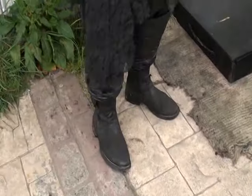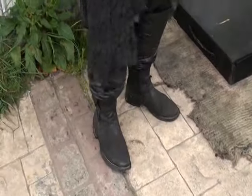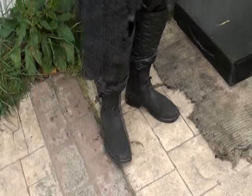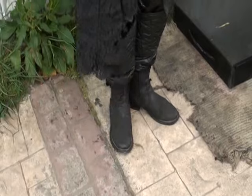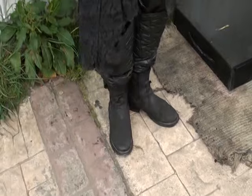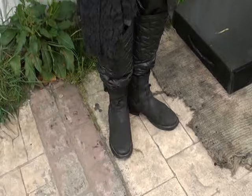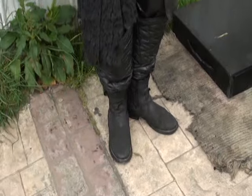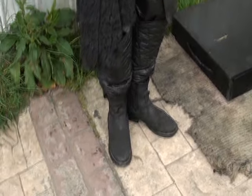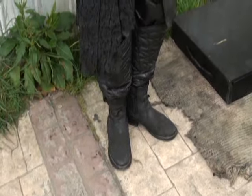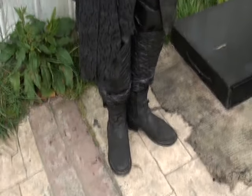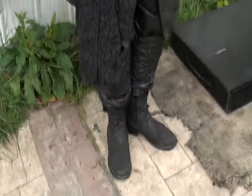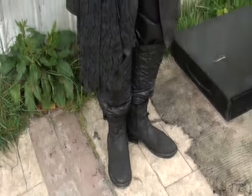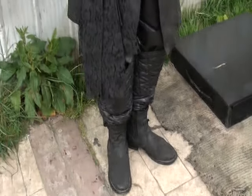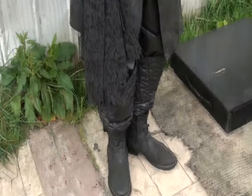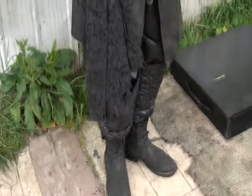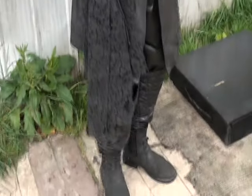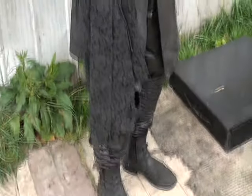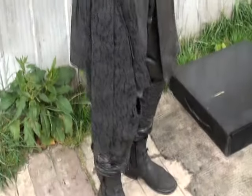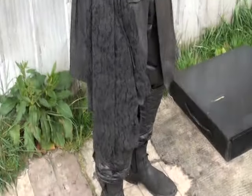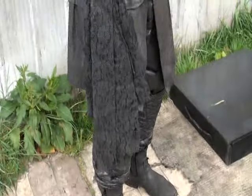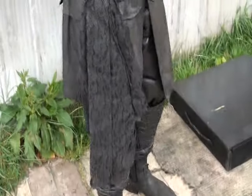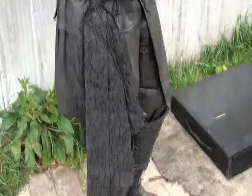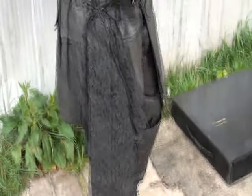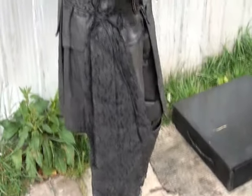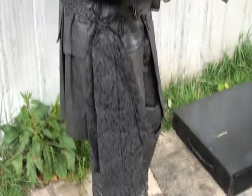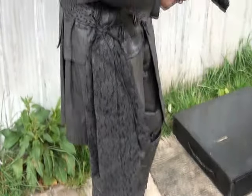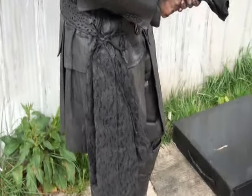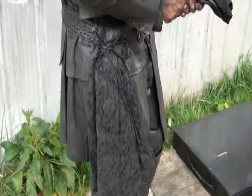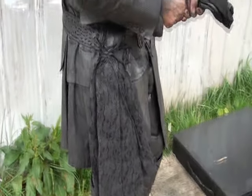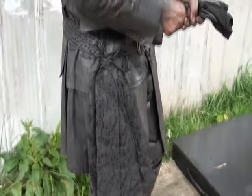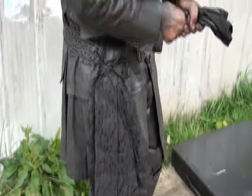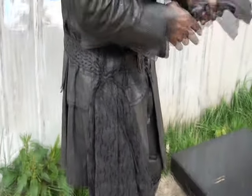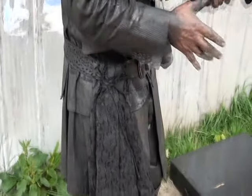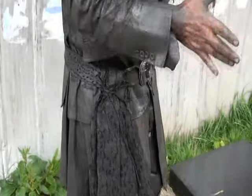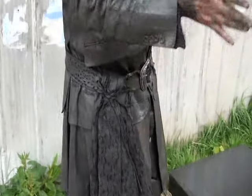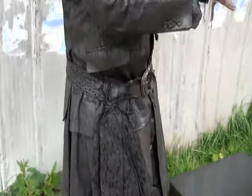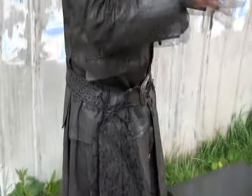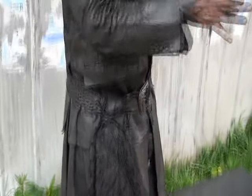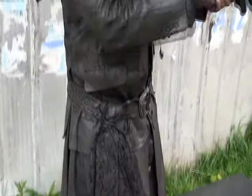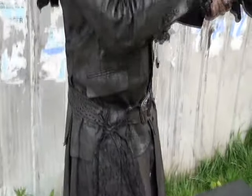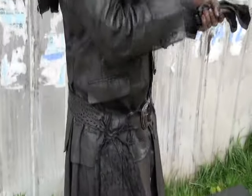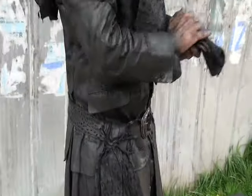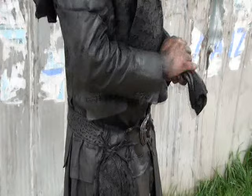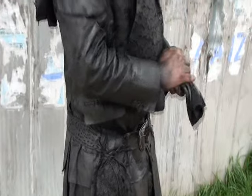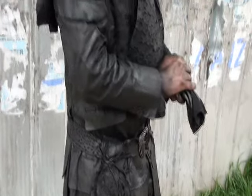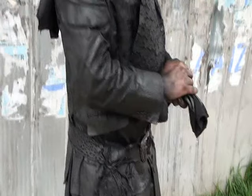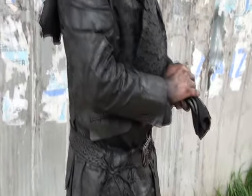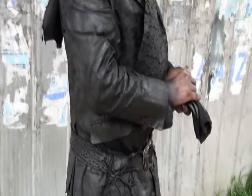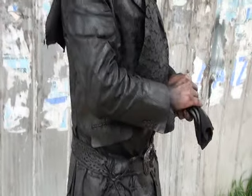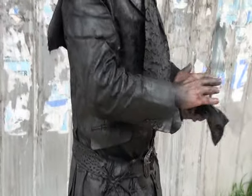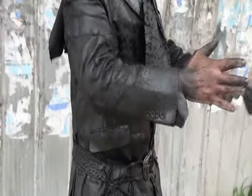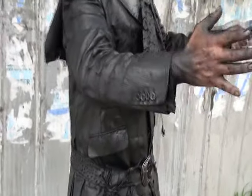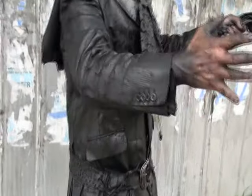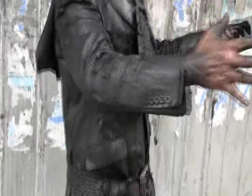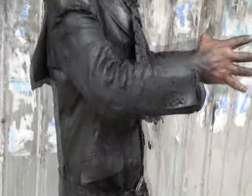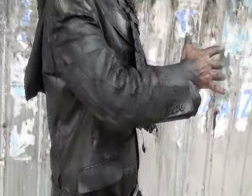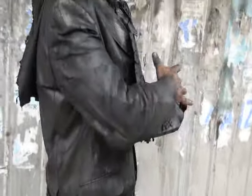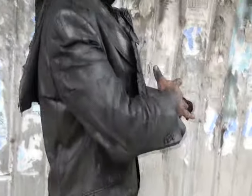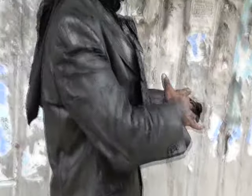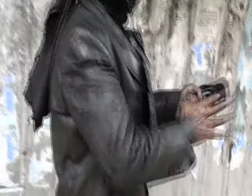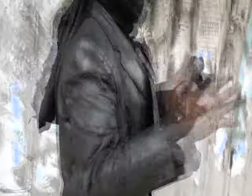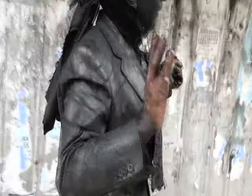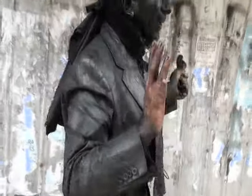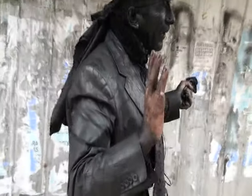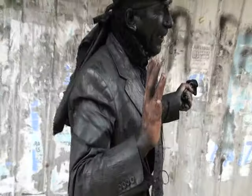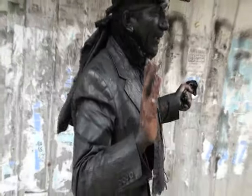Y una de las cosas bonitas que fui el primer artista en llegar de mi categoría para el verano